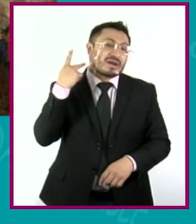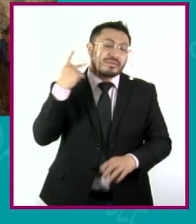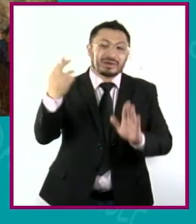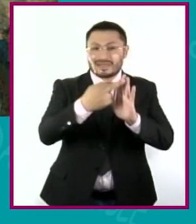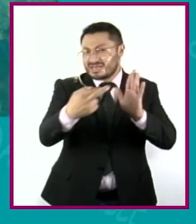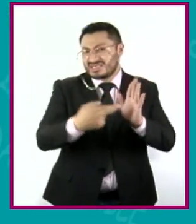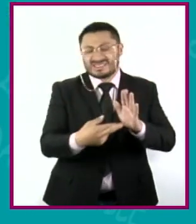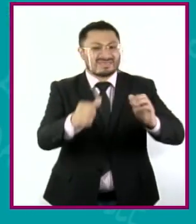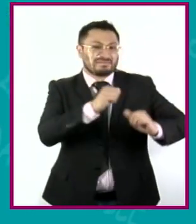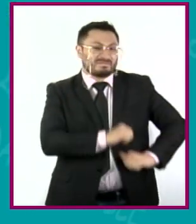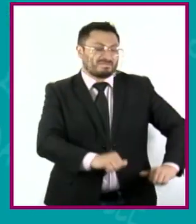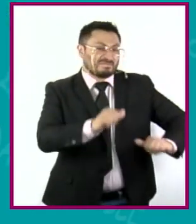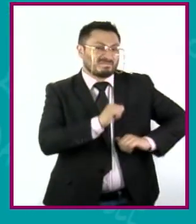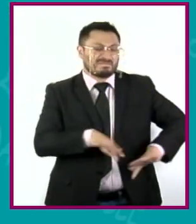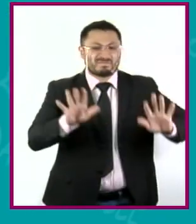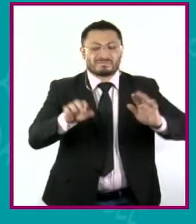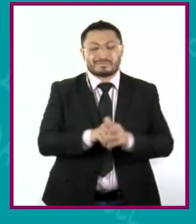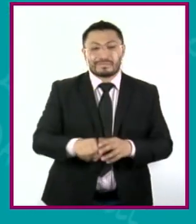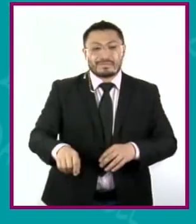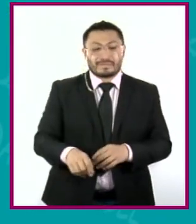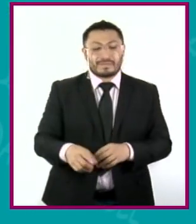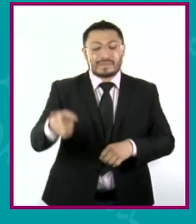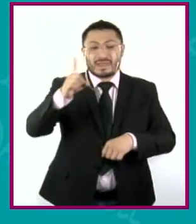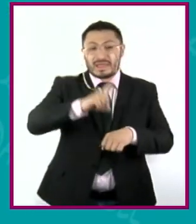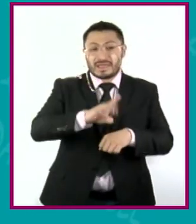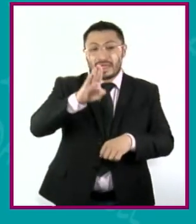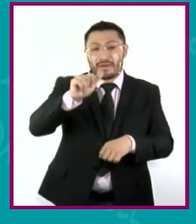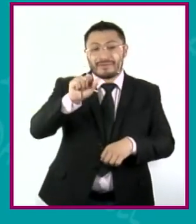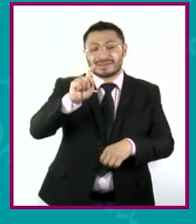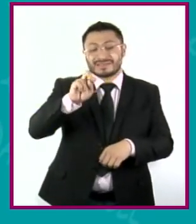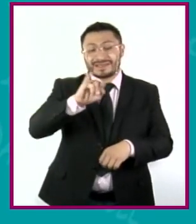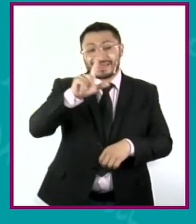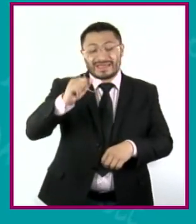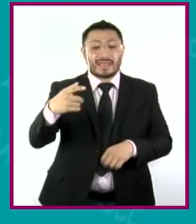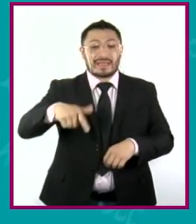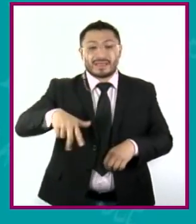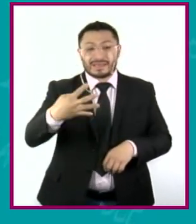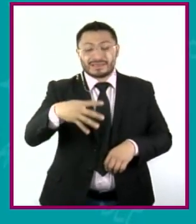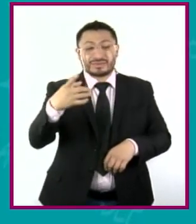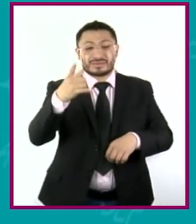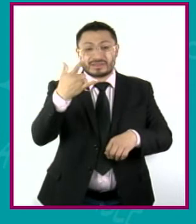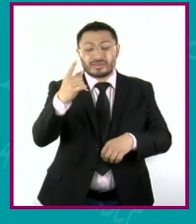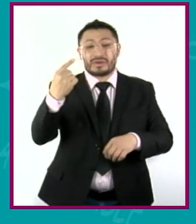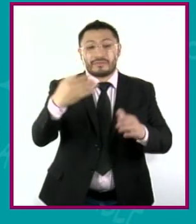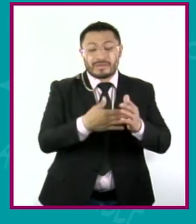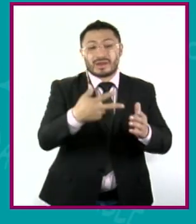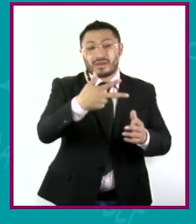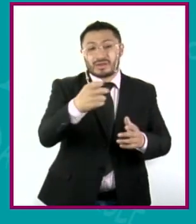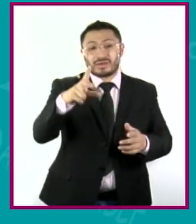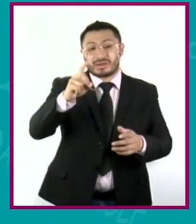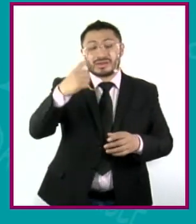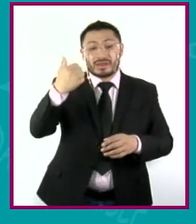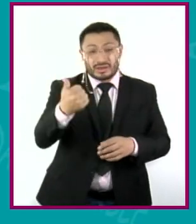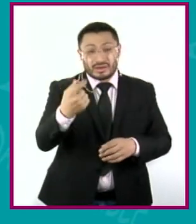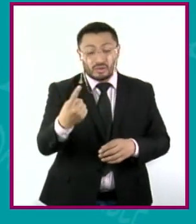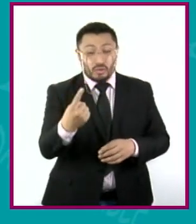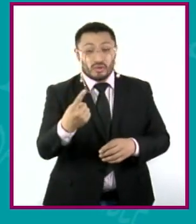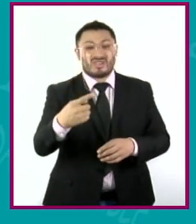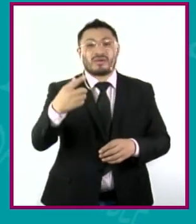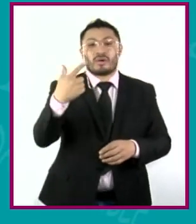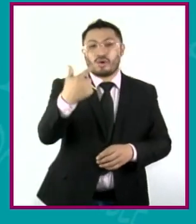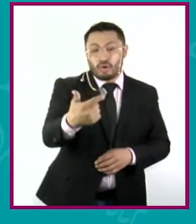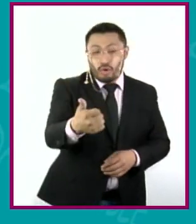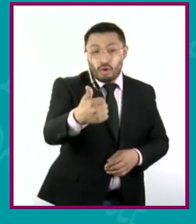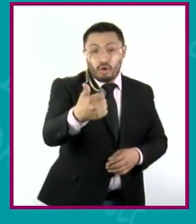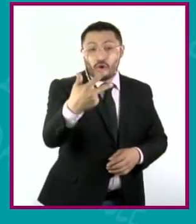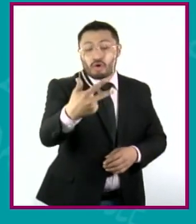autoridades. Detenido el día de la Bastilla, el 14 de julio de 1831, pasó los siguientes 8 meses en prisión por